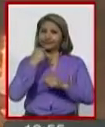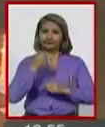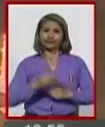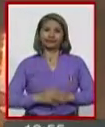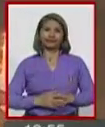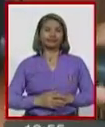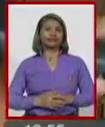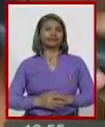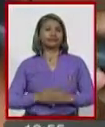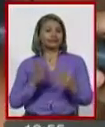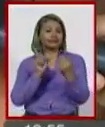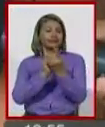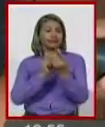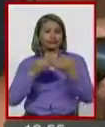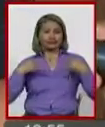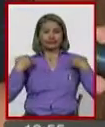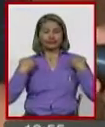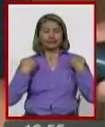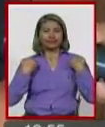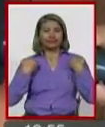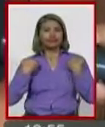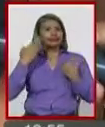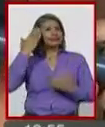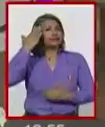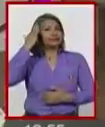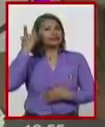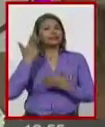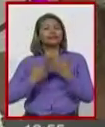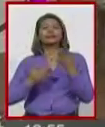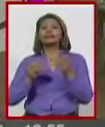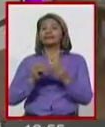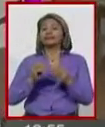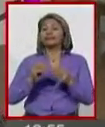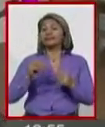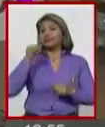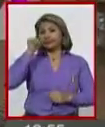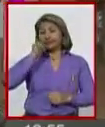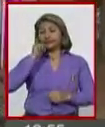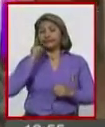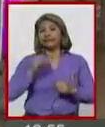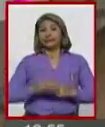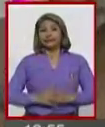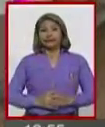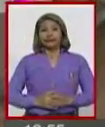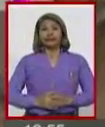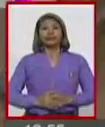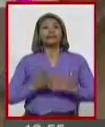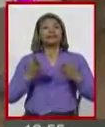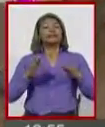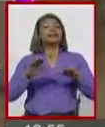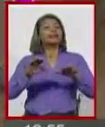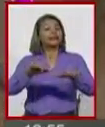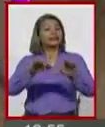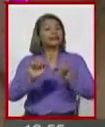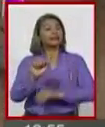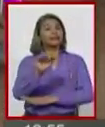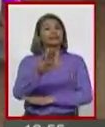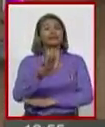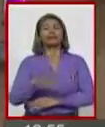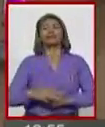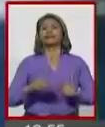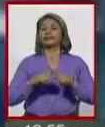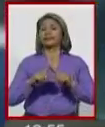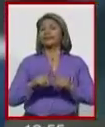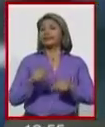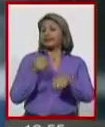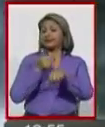que se conoció con el muchacho, pues, pero no, hasta ahí más no sé tampoco. Los restos de la víctima del feminicidio serán sepultados en horas de la tarde,